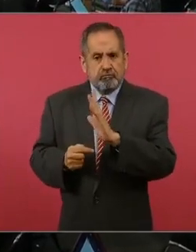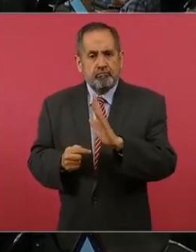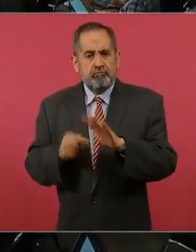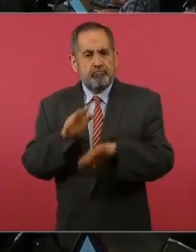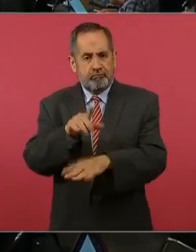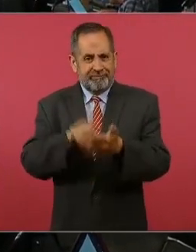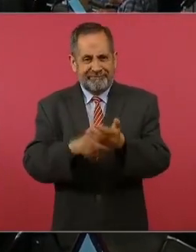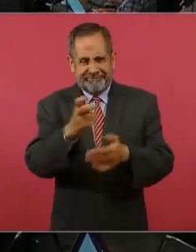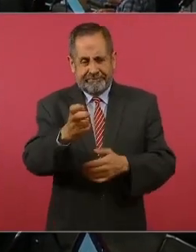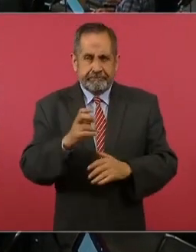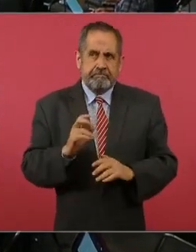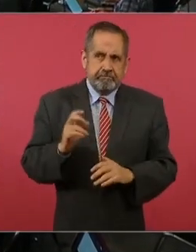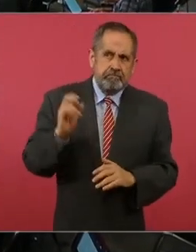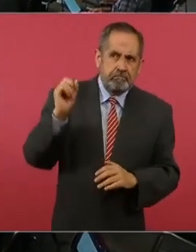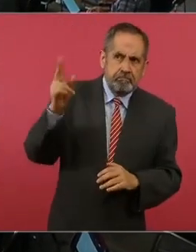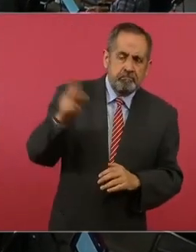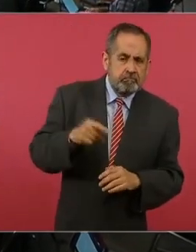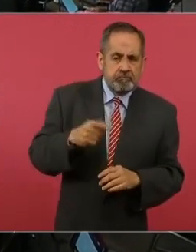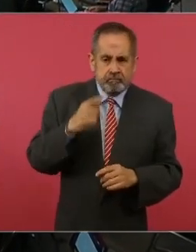asunto.